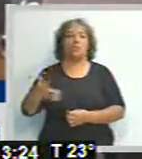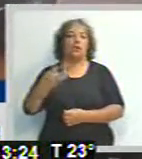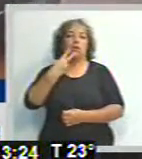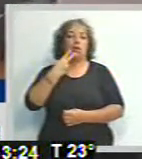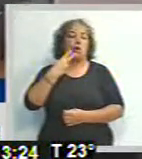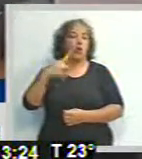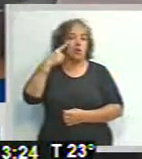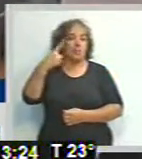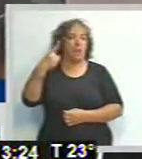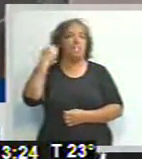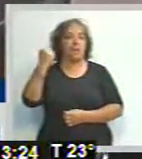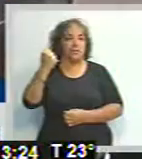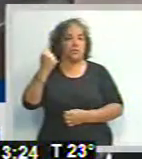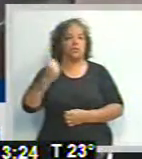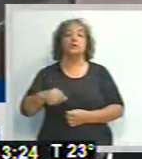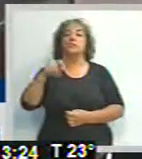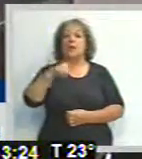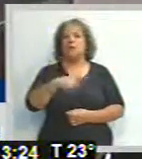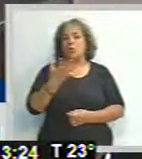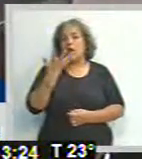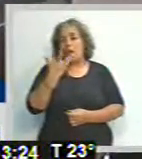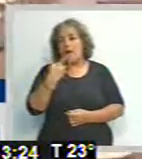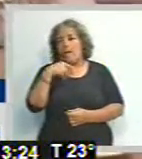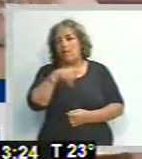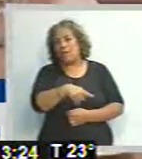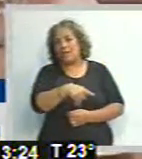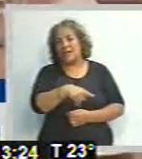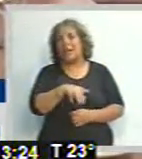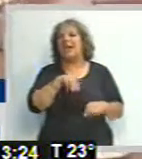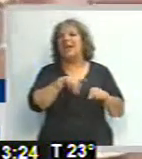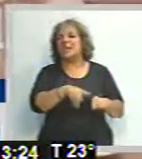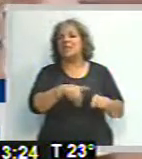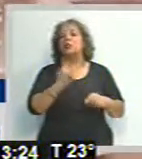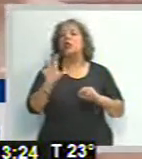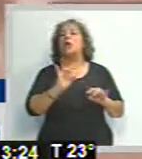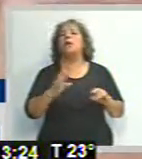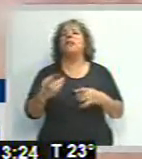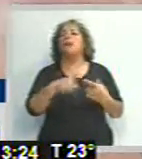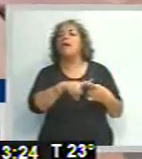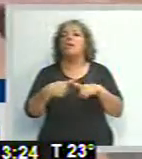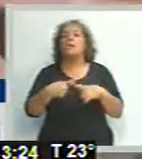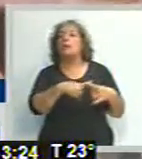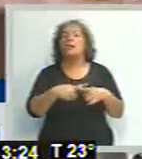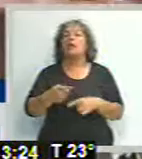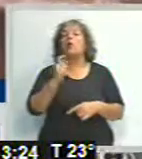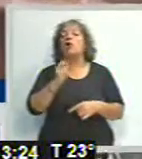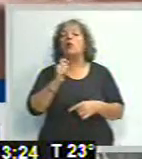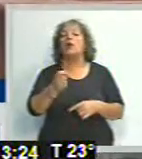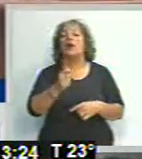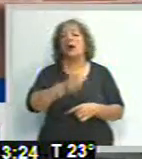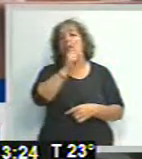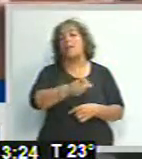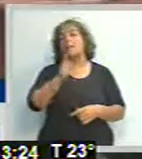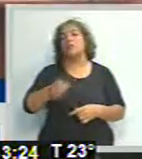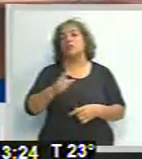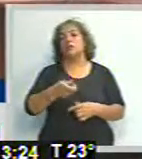pesos. Entonces, les conviene a ellos solamente abrir un debate salarial con la burocracia